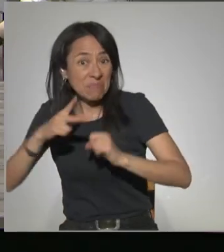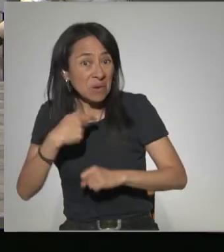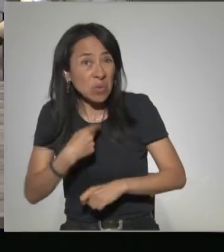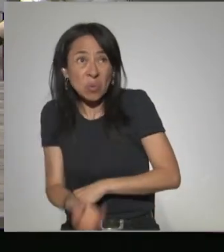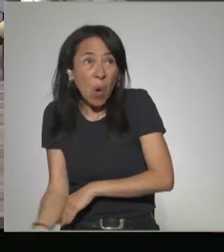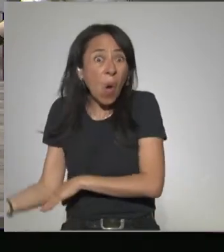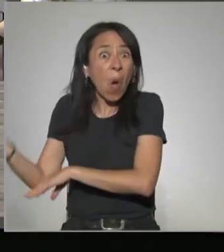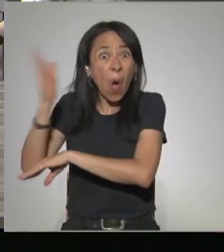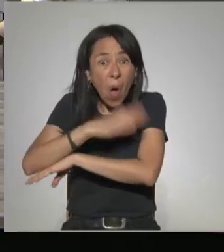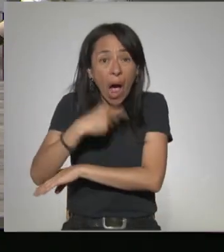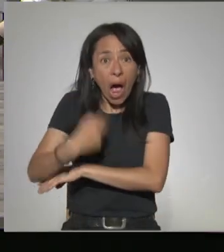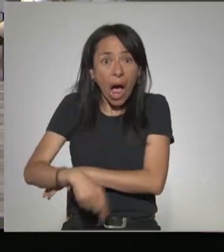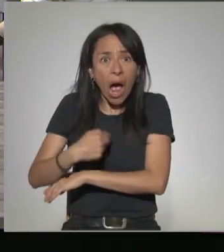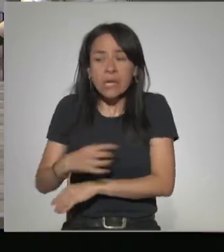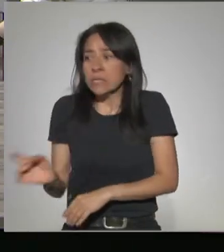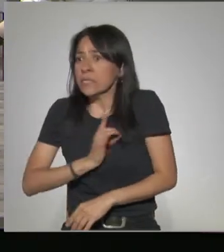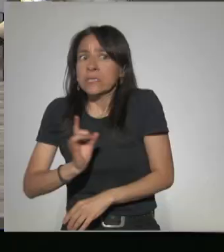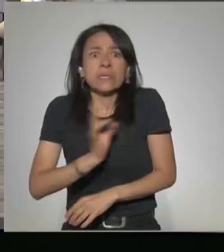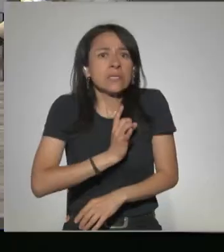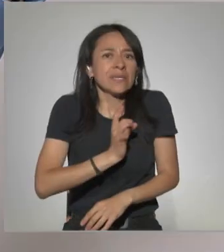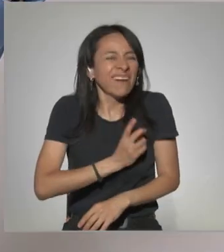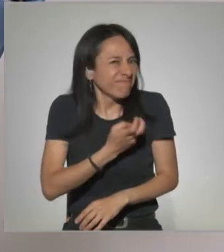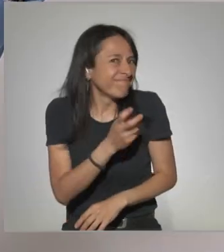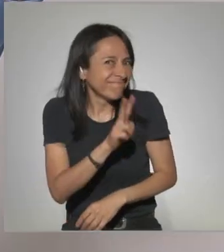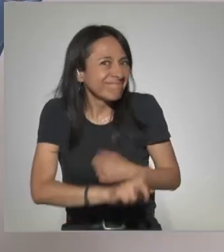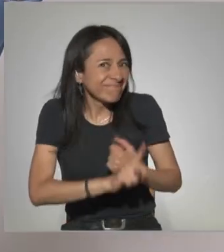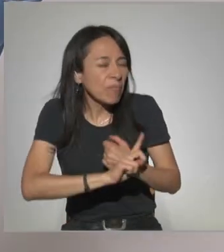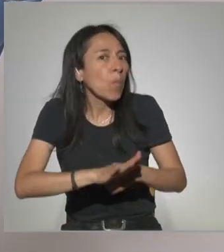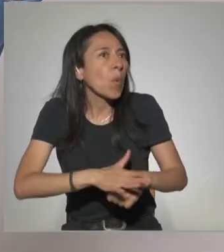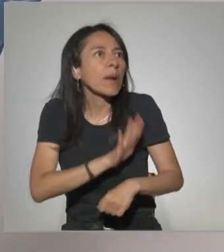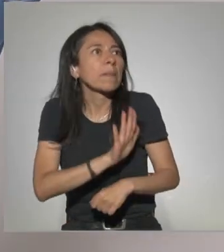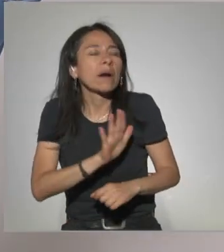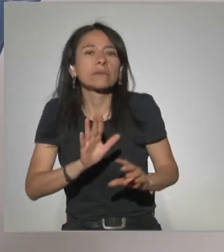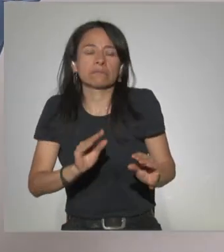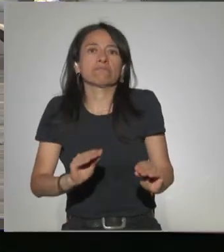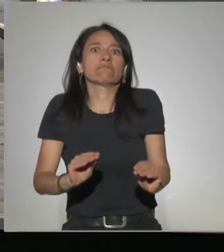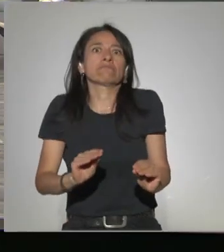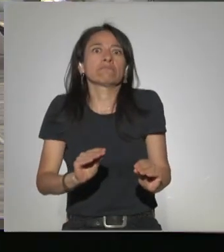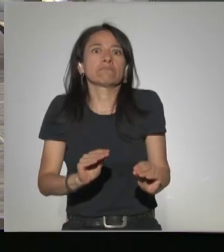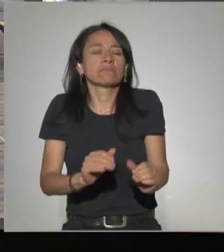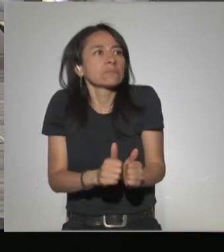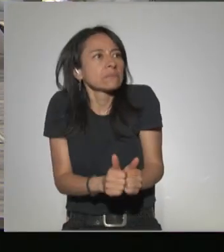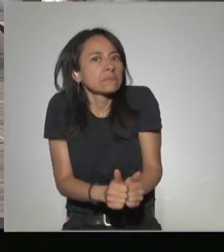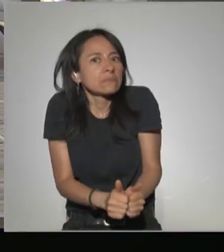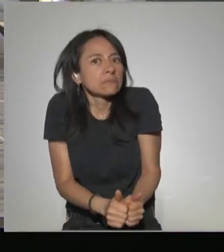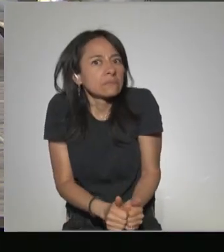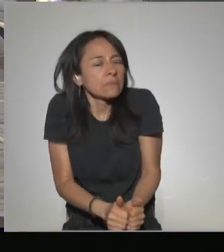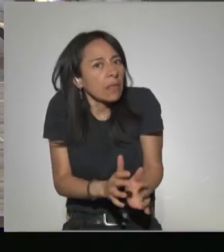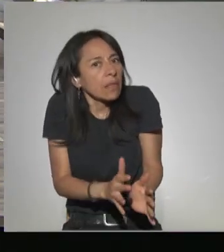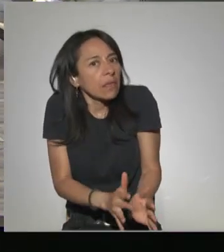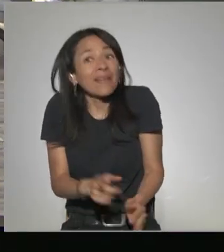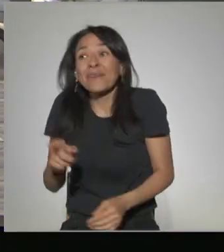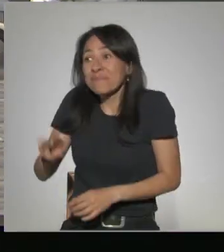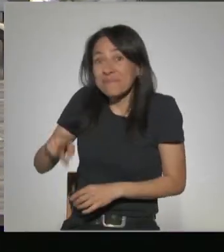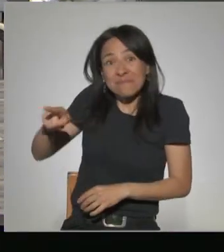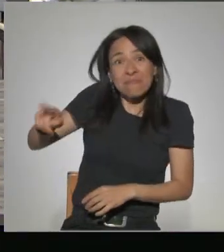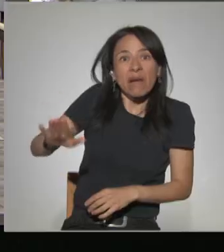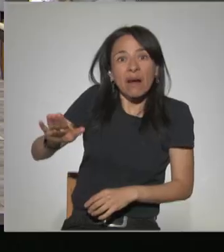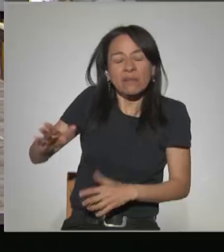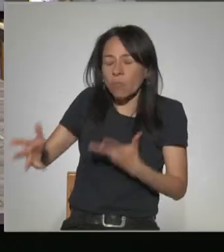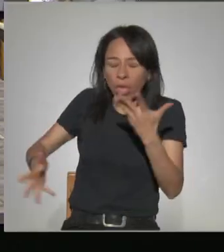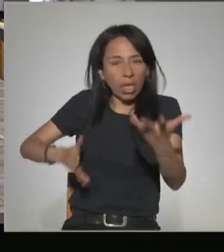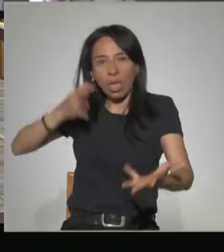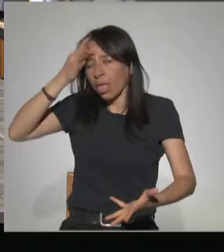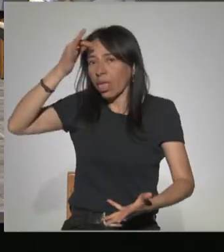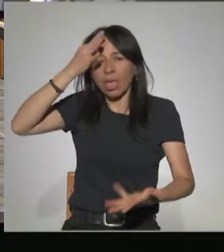porque aparte te paraliza, ¿no? Te paraliza o te hace actuar de una manera torpe, como decía Mariana. Sí, ¿no? correr como o sea, loco